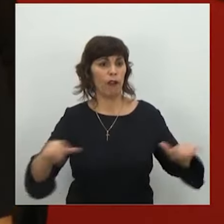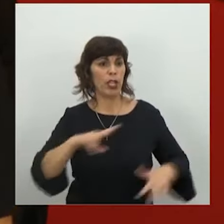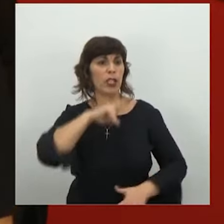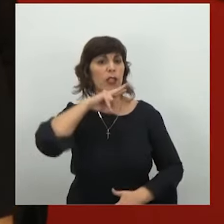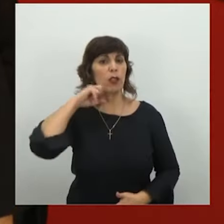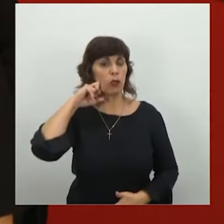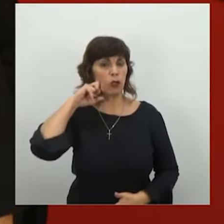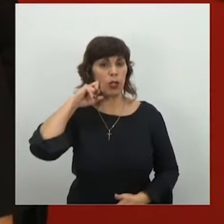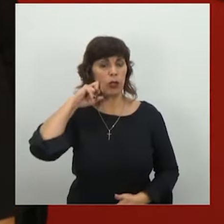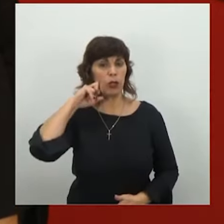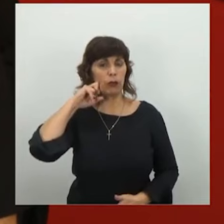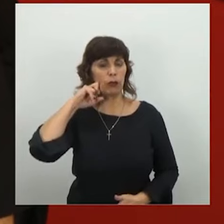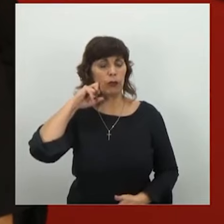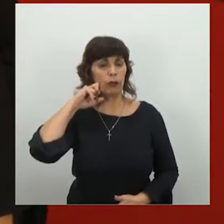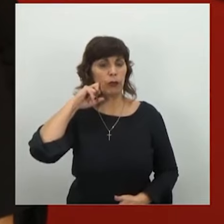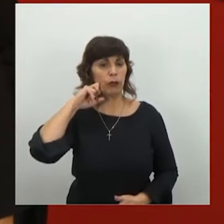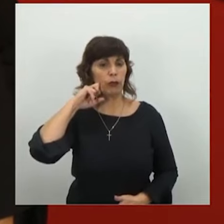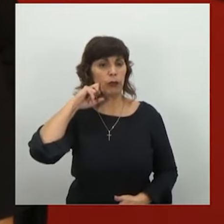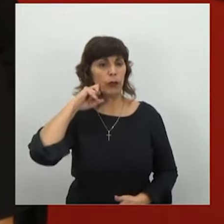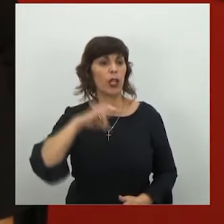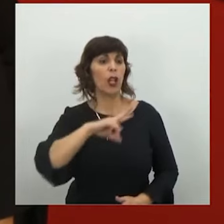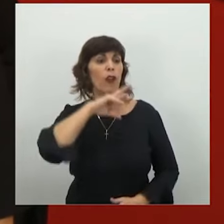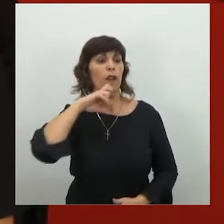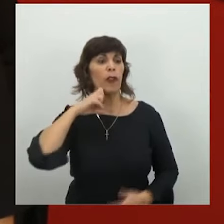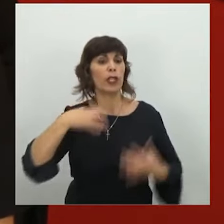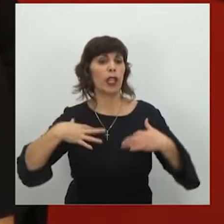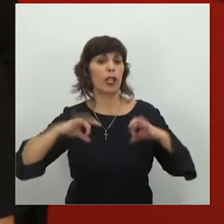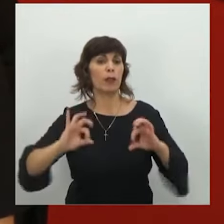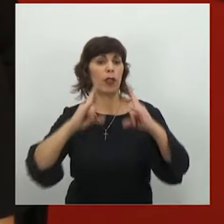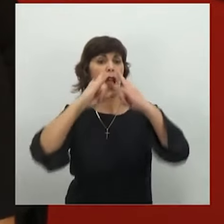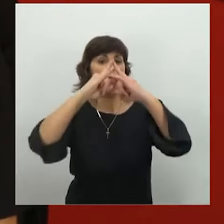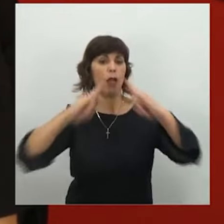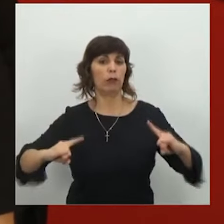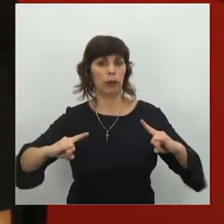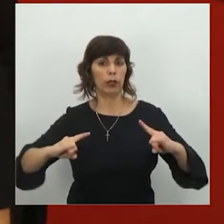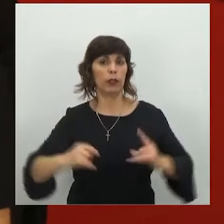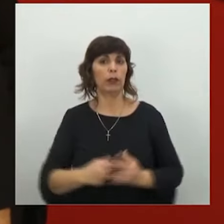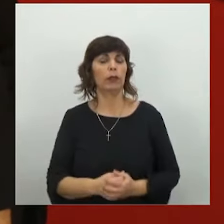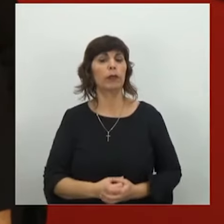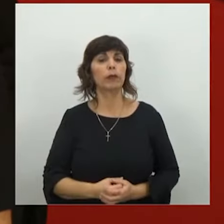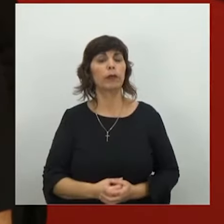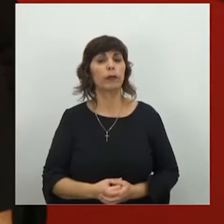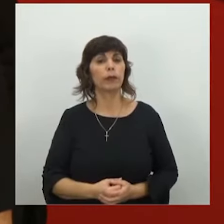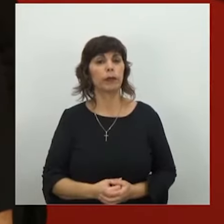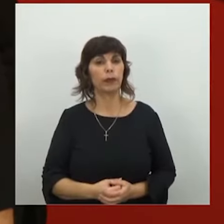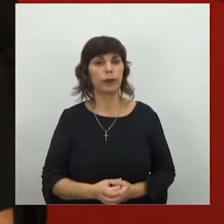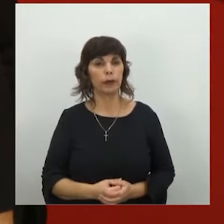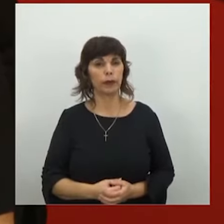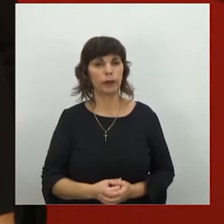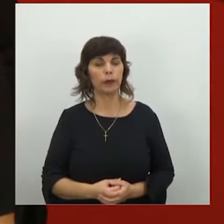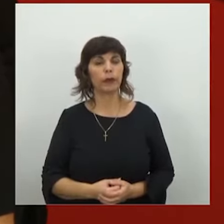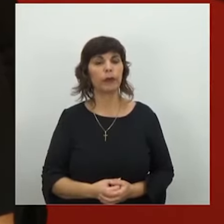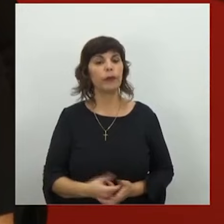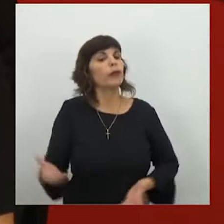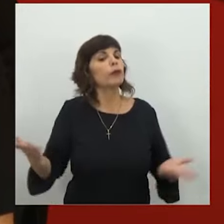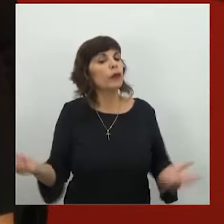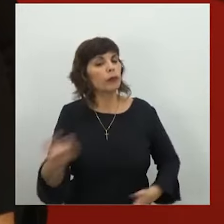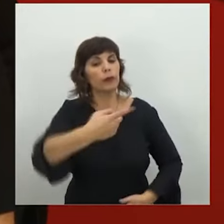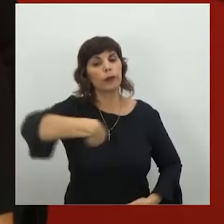judíos, la de los tabernáculos. Por eso sabemos que esta